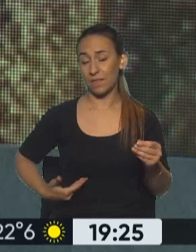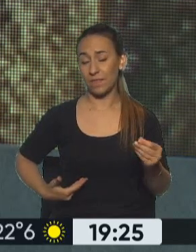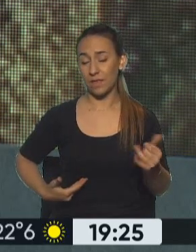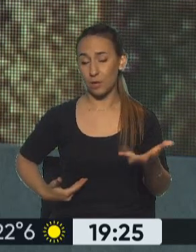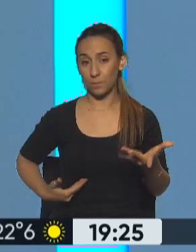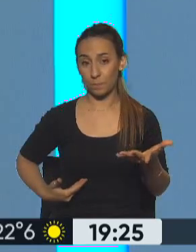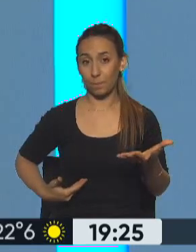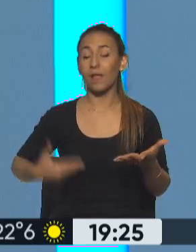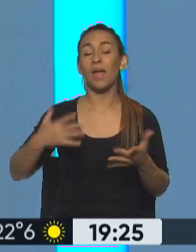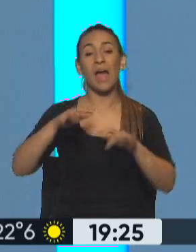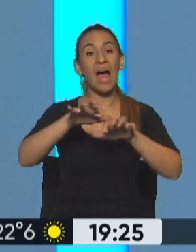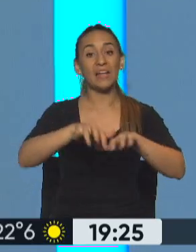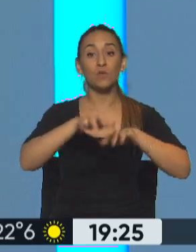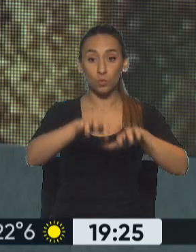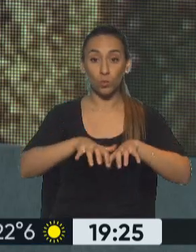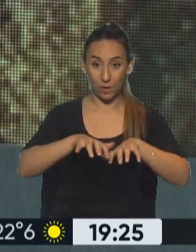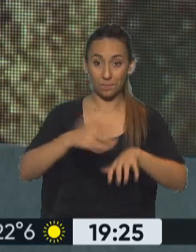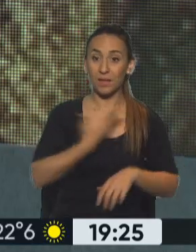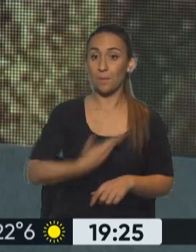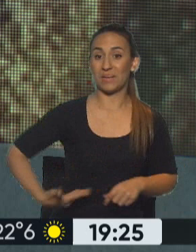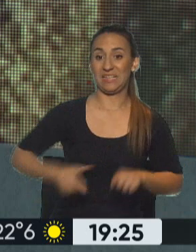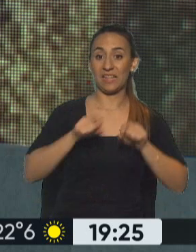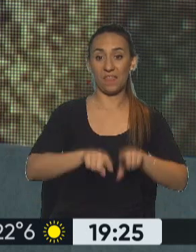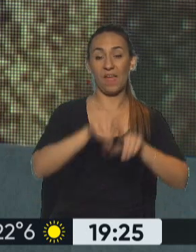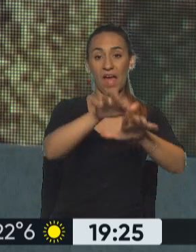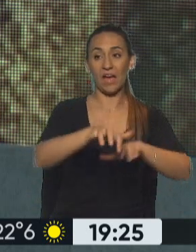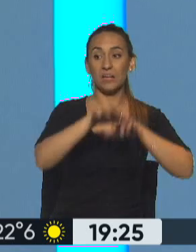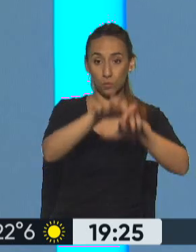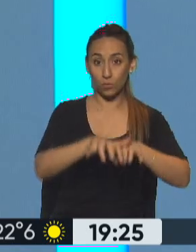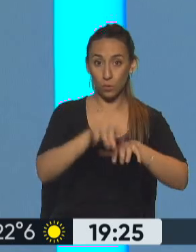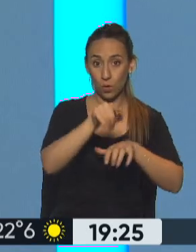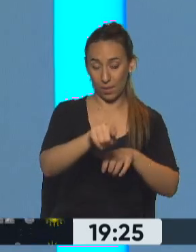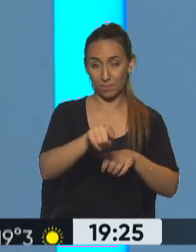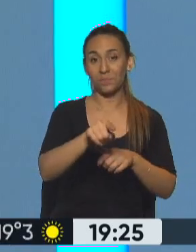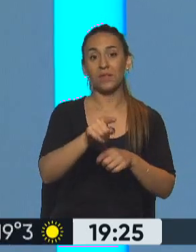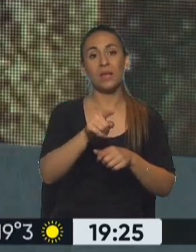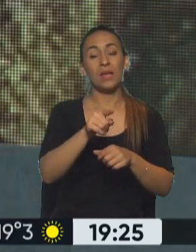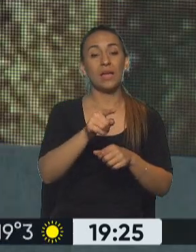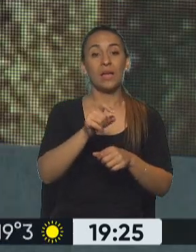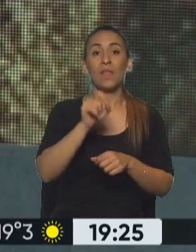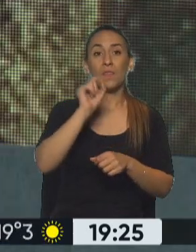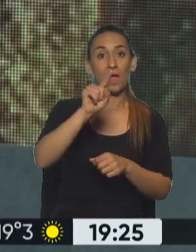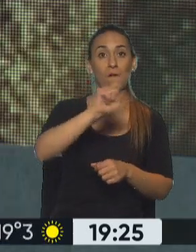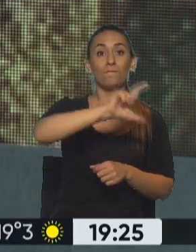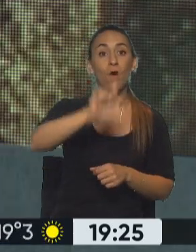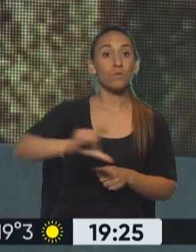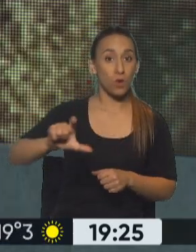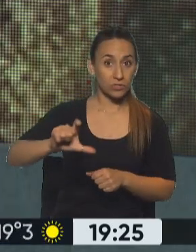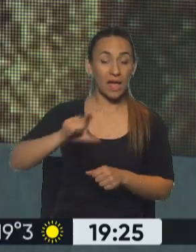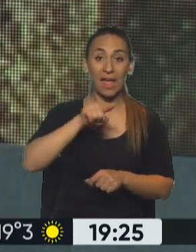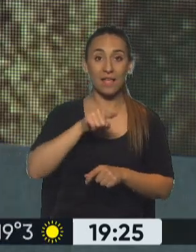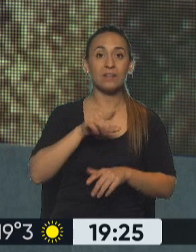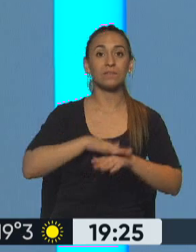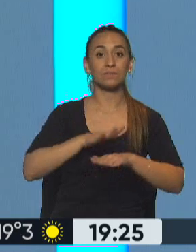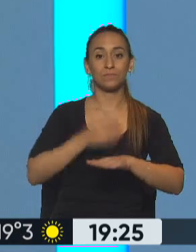agricultura la agricultura ganadero en formoseño estuvo al frente de la sociedad